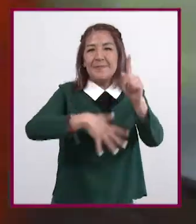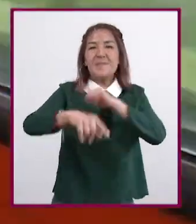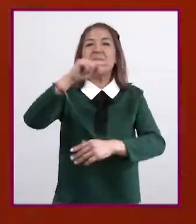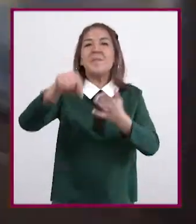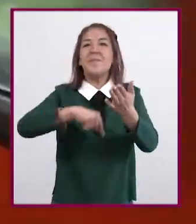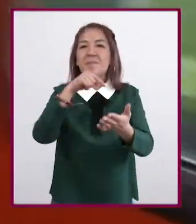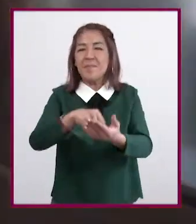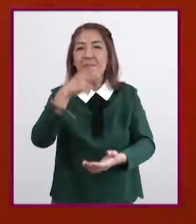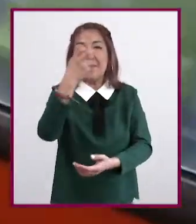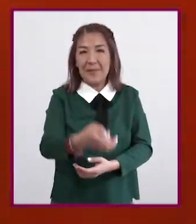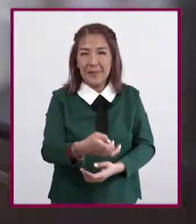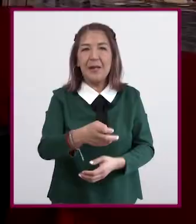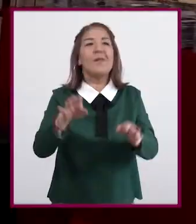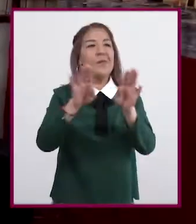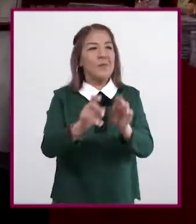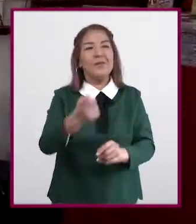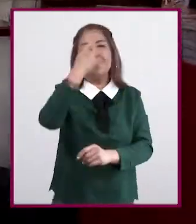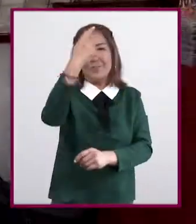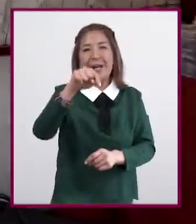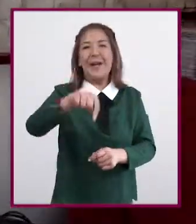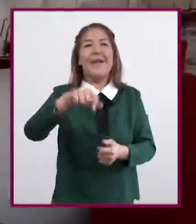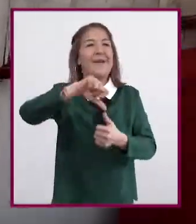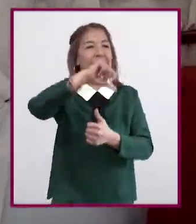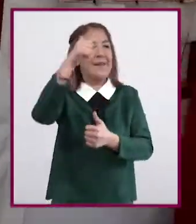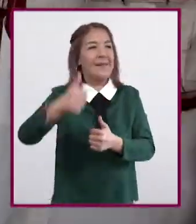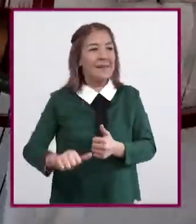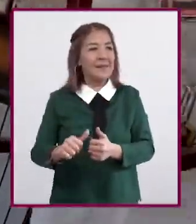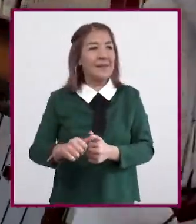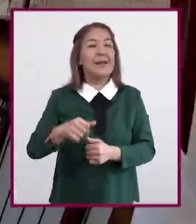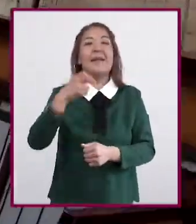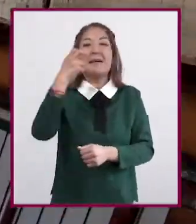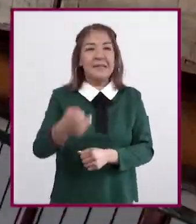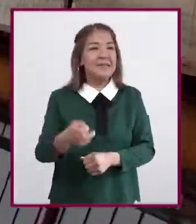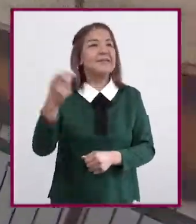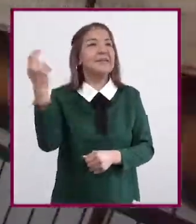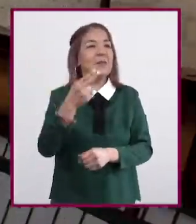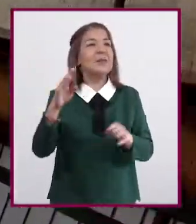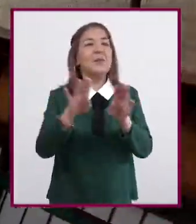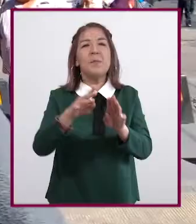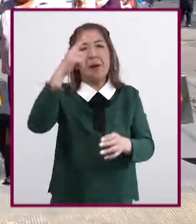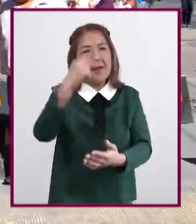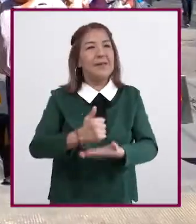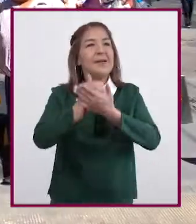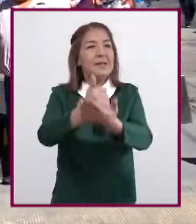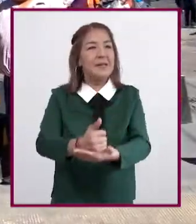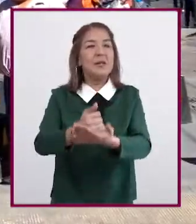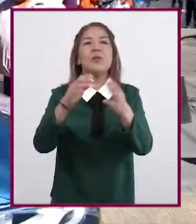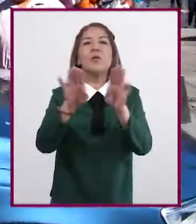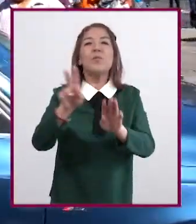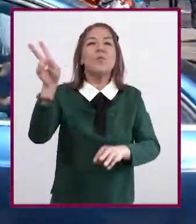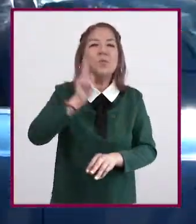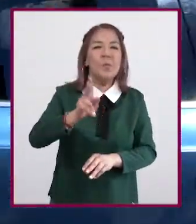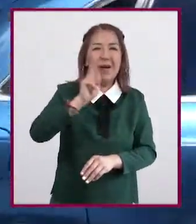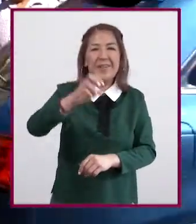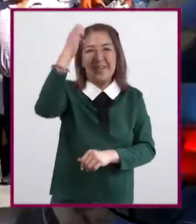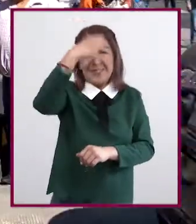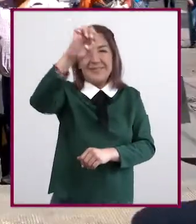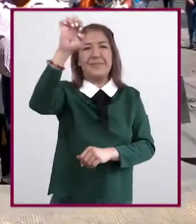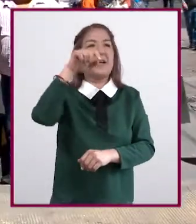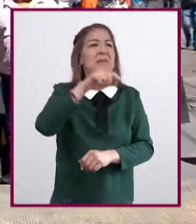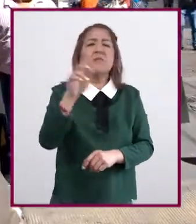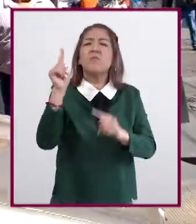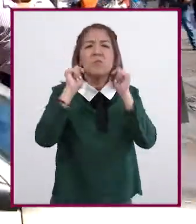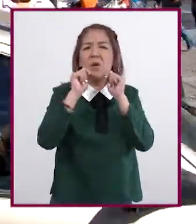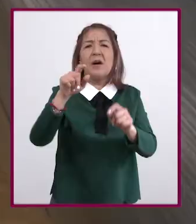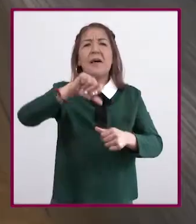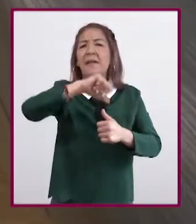ambientales, pues es una manera de crear arte sonoro. Entonces, es una herramienta que nos permite también a nosotros experimentar, aunque no seamos